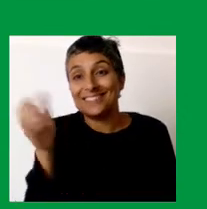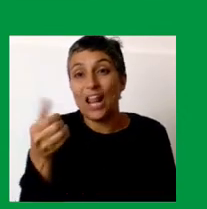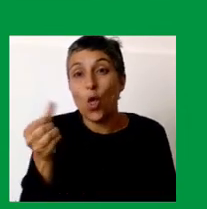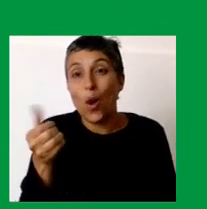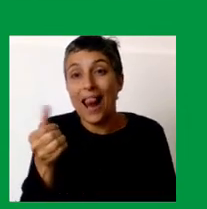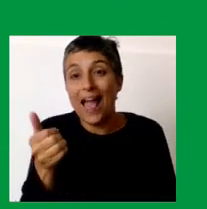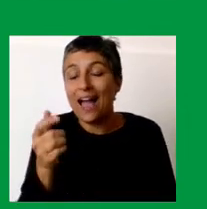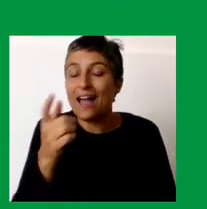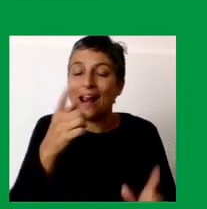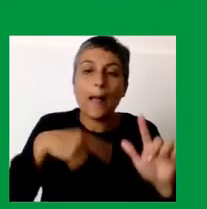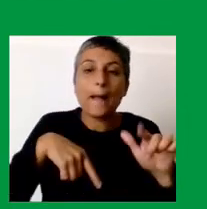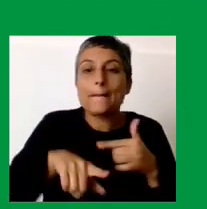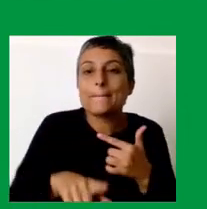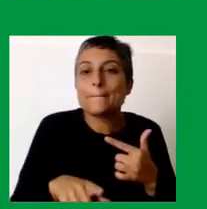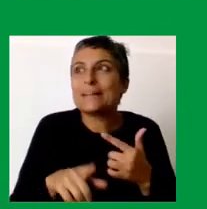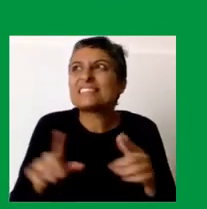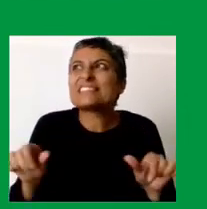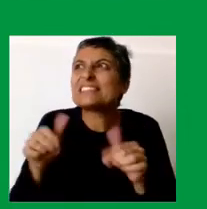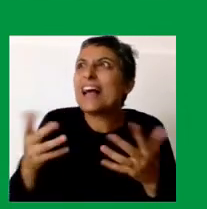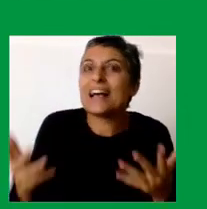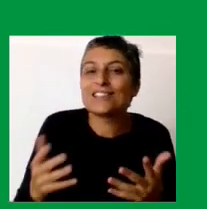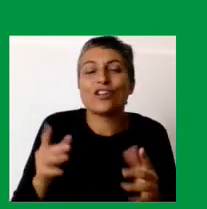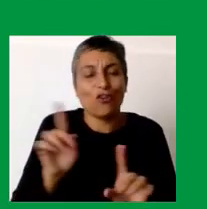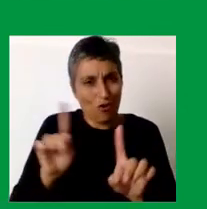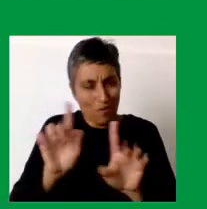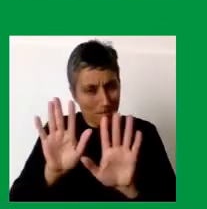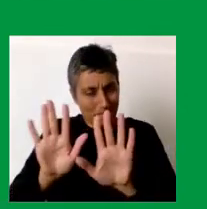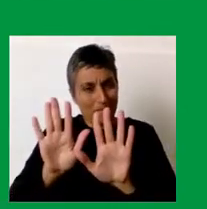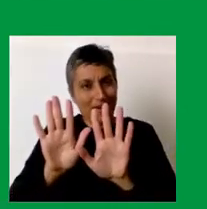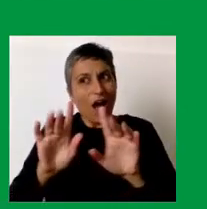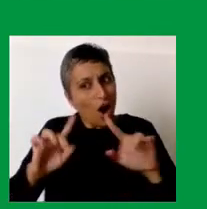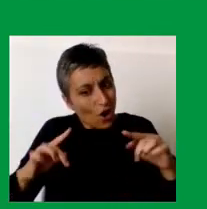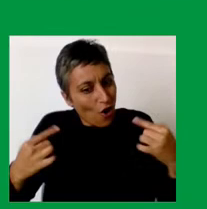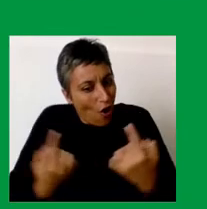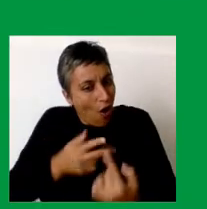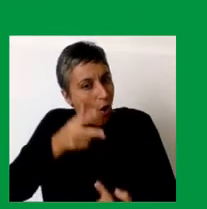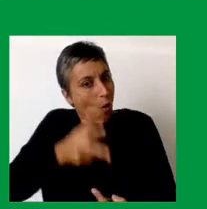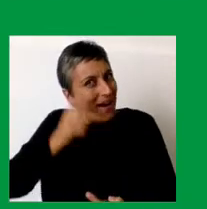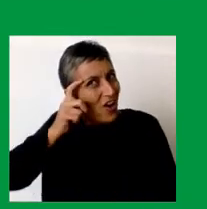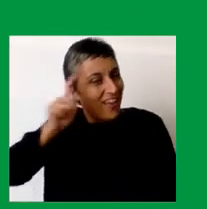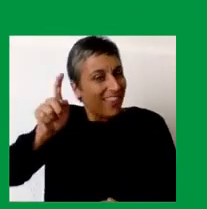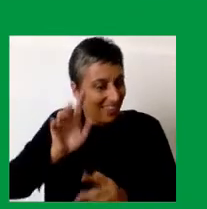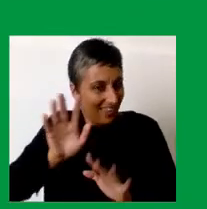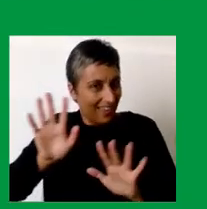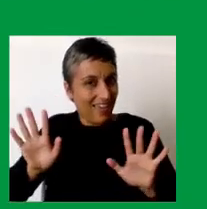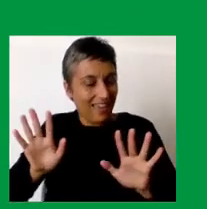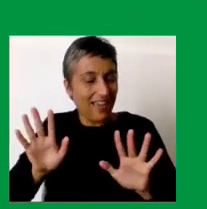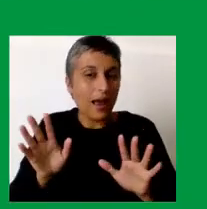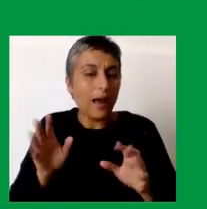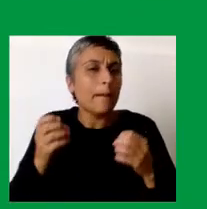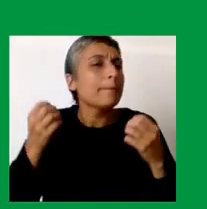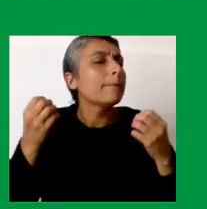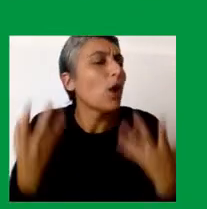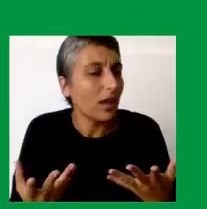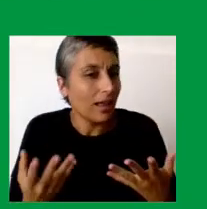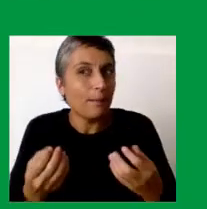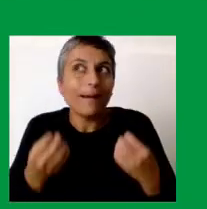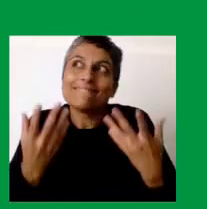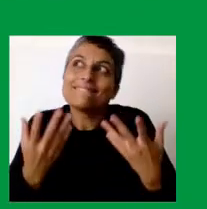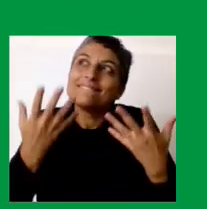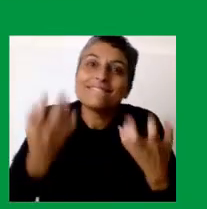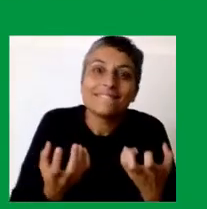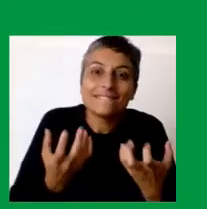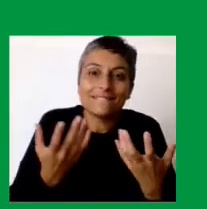bueno, pero las cosas que hace un smartphone... No, nosotros los inventamos, nosotros los generamos, porque queremos que